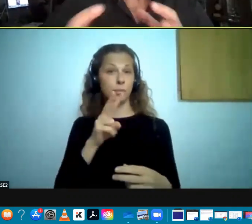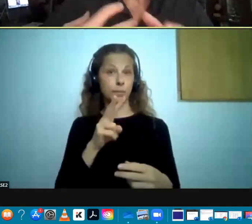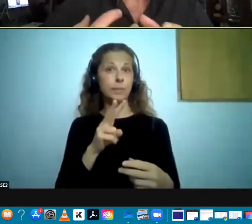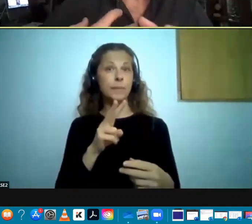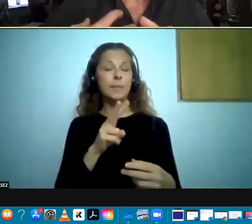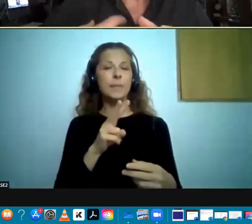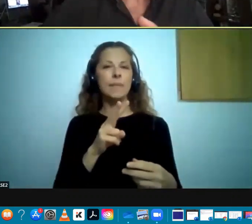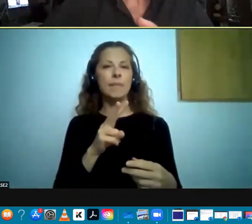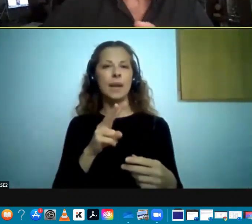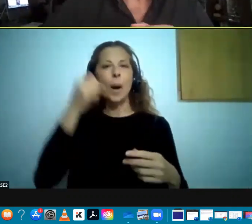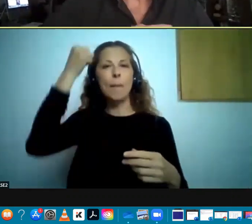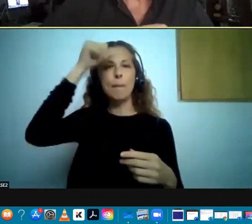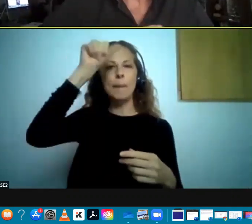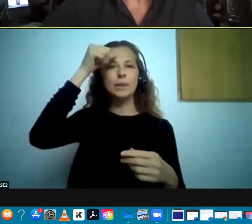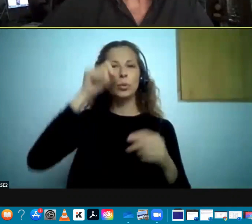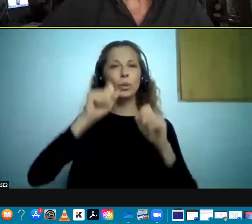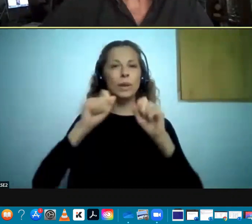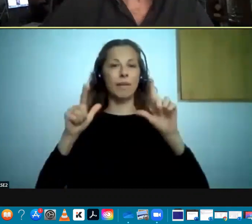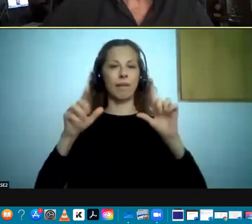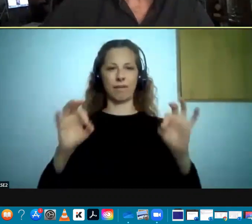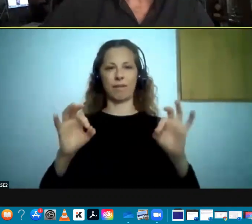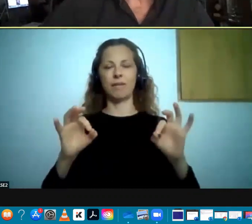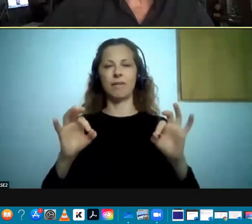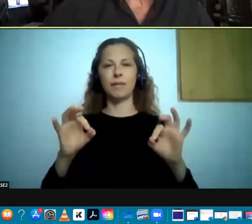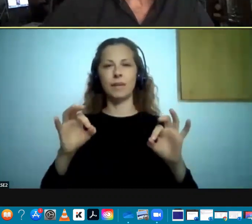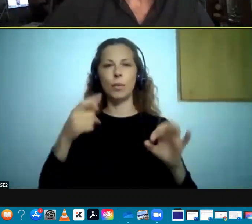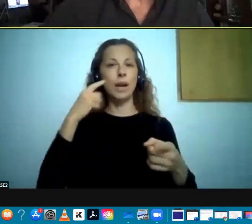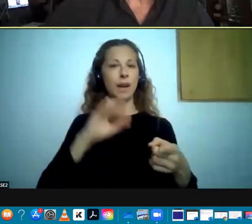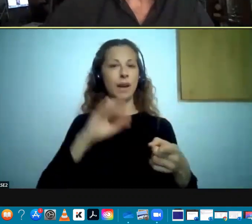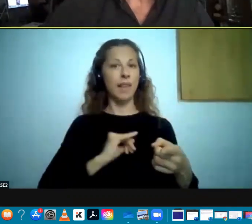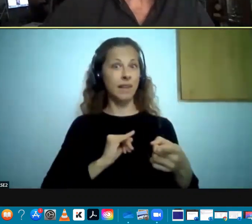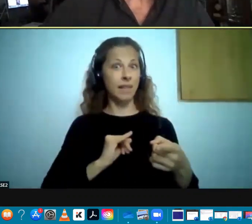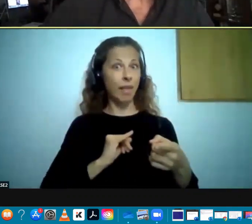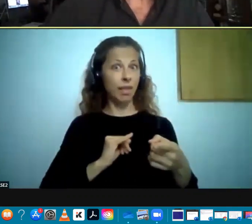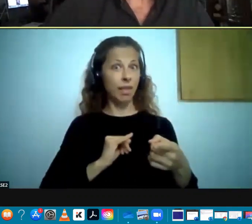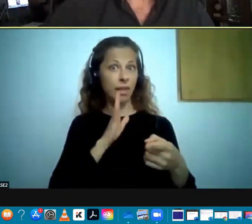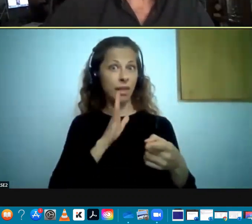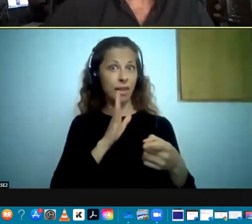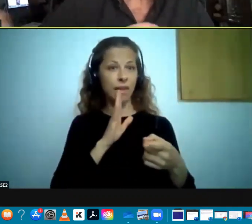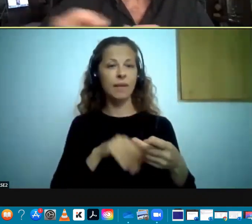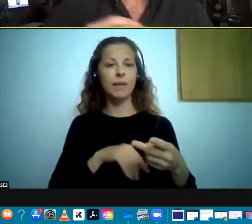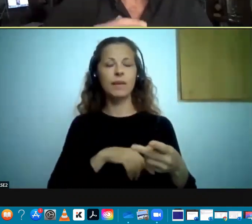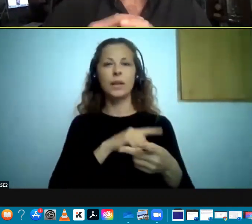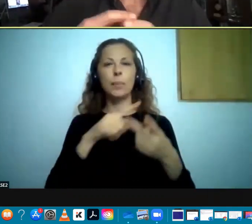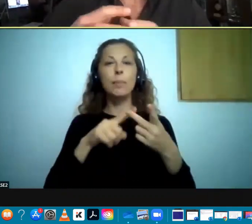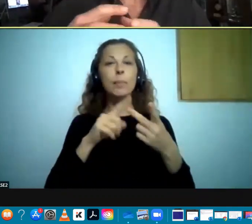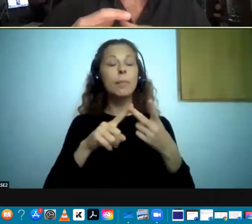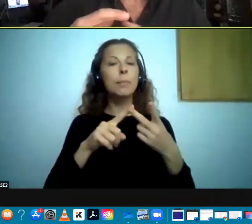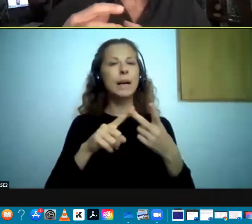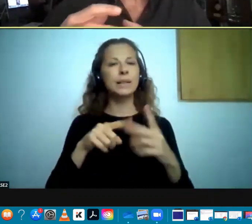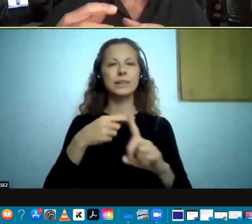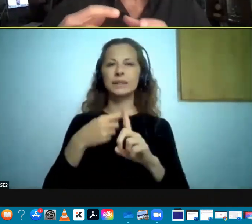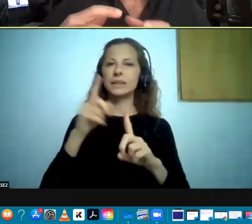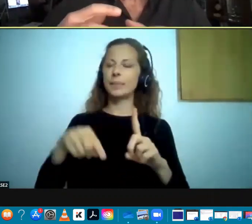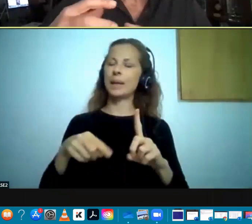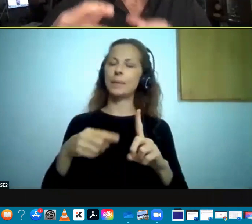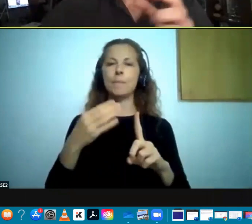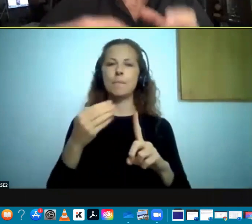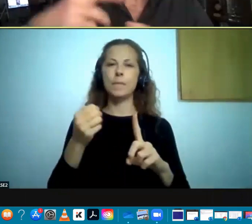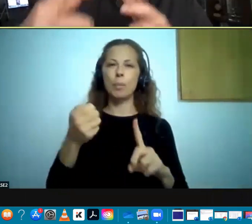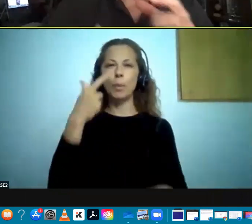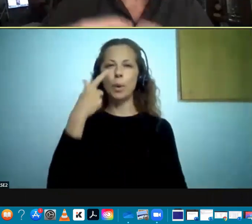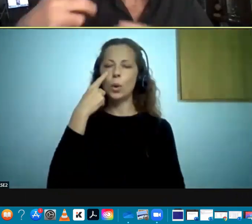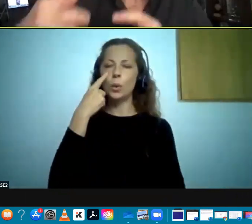ese componente individual en lo que es la identidad, pero al mismo tiempo tiene el componente, digamos,